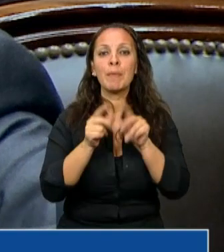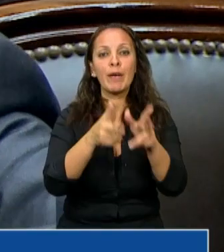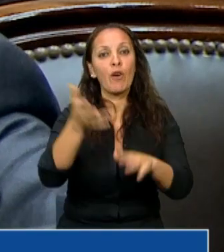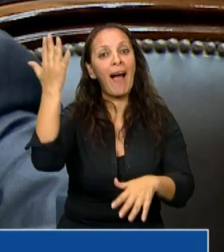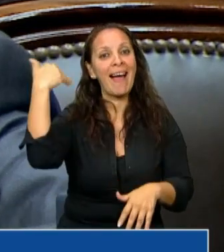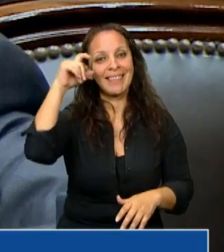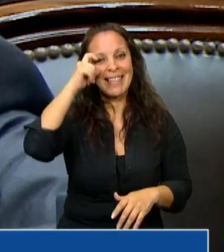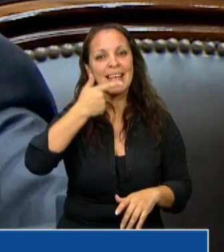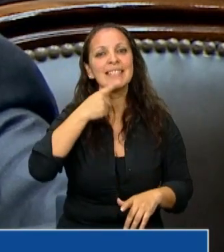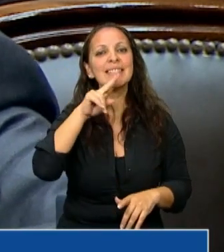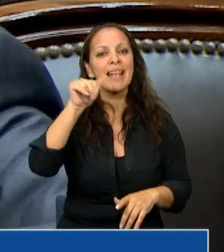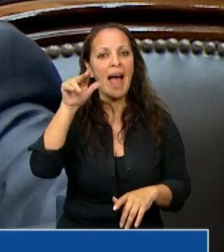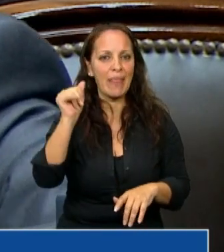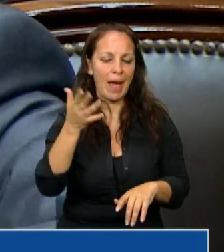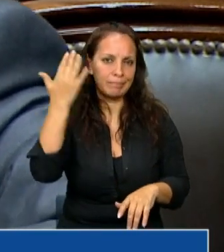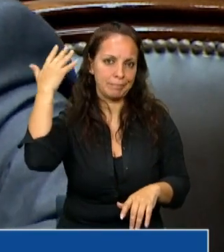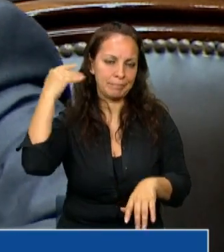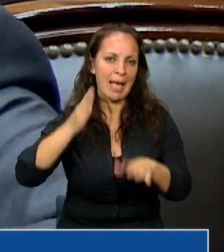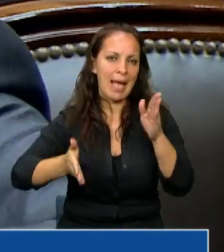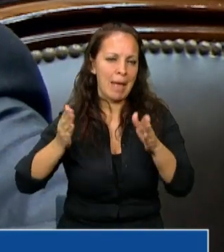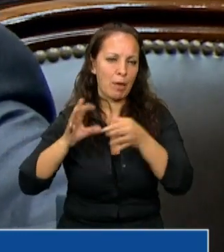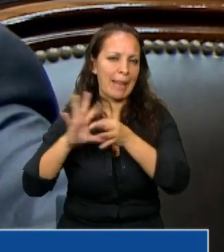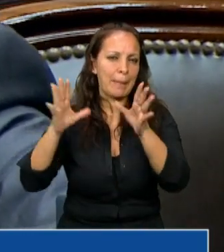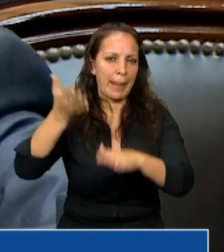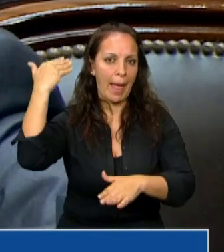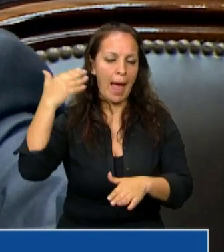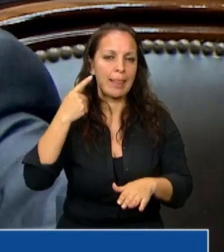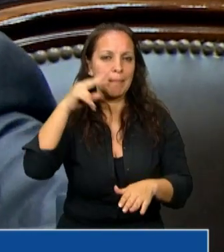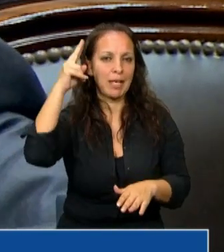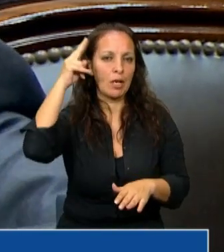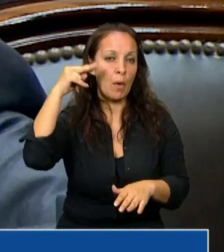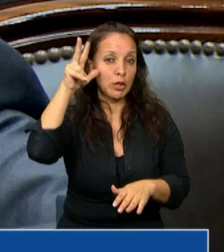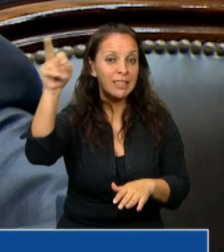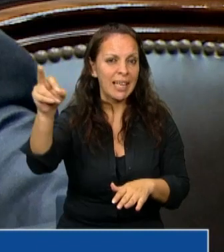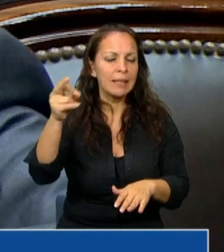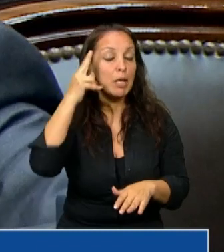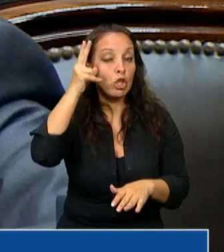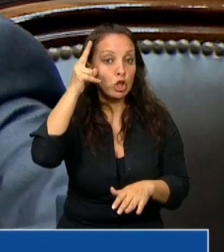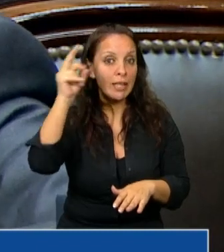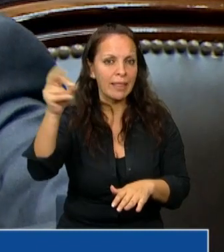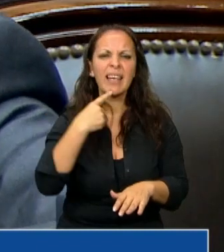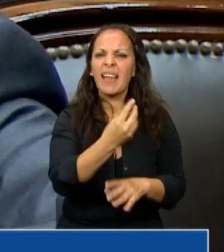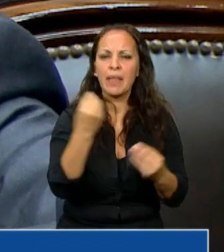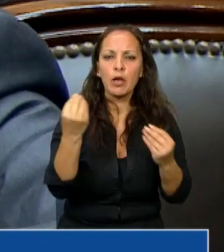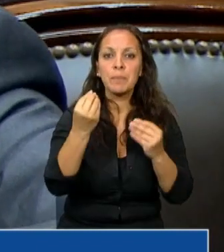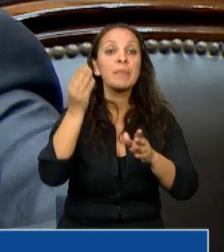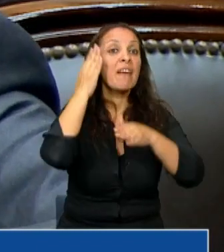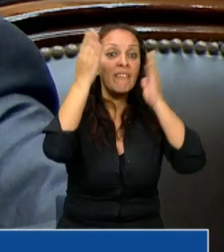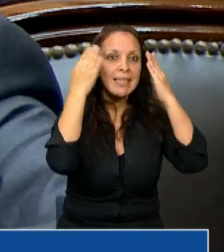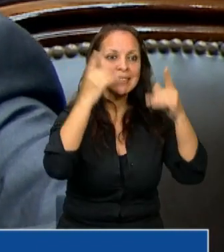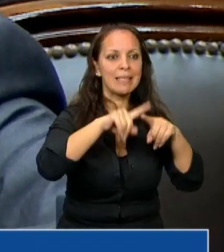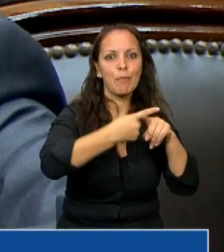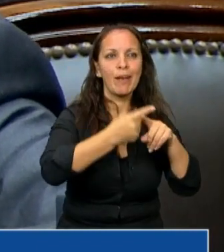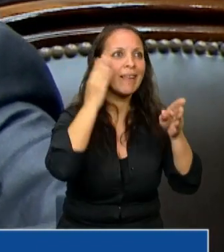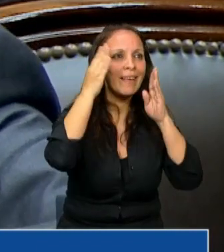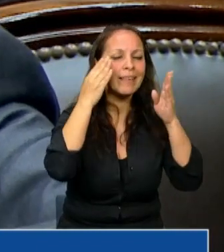Manuel Estrada, un gran liberal argentino de la generación del 80, las fantasías políticas son pescados que no